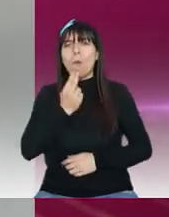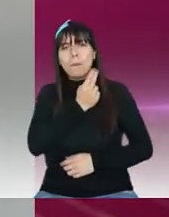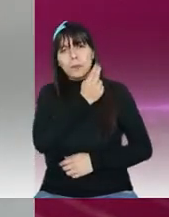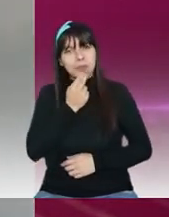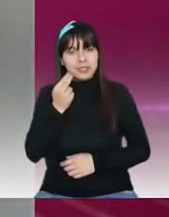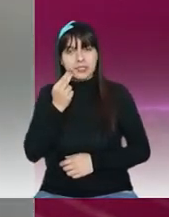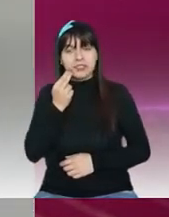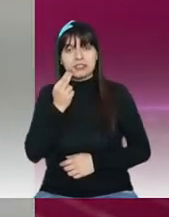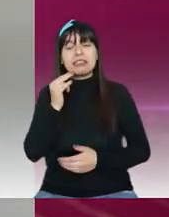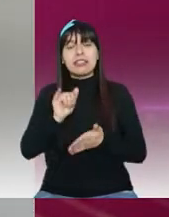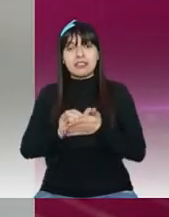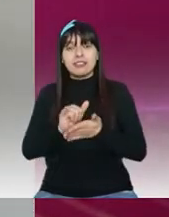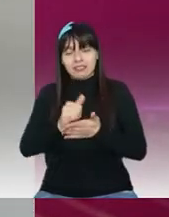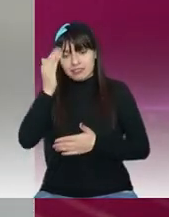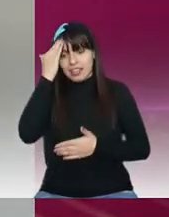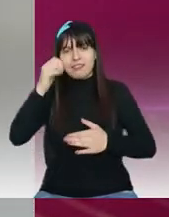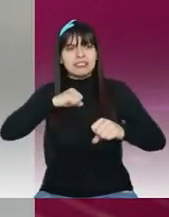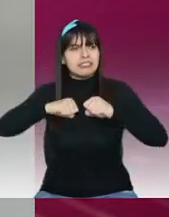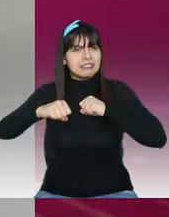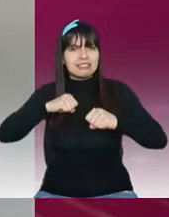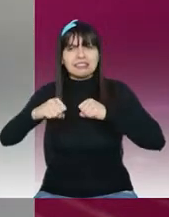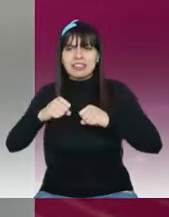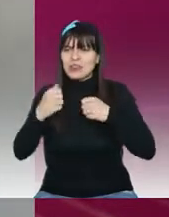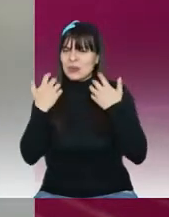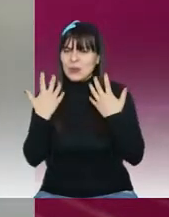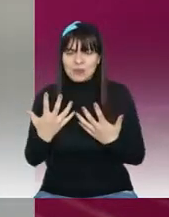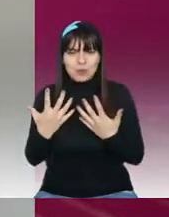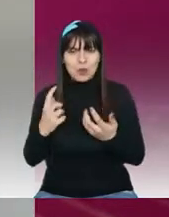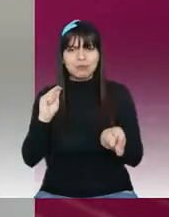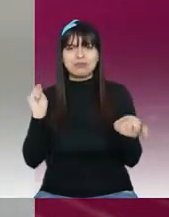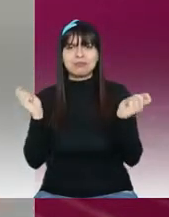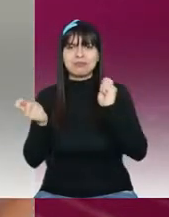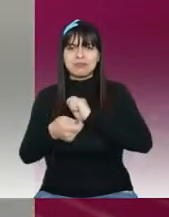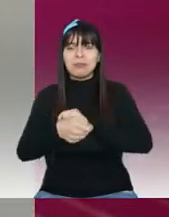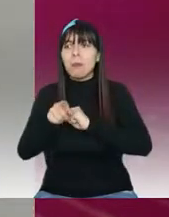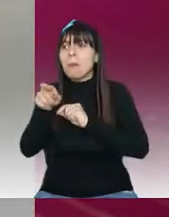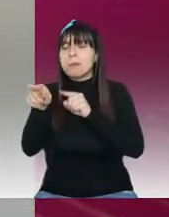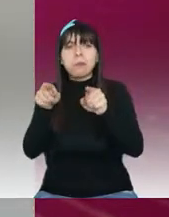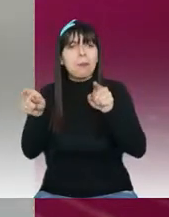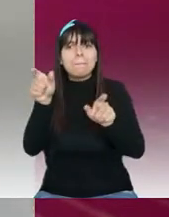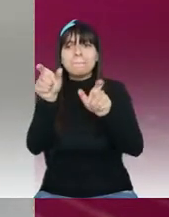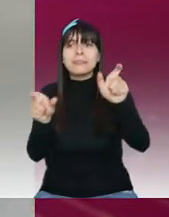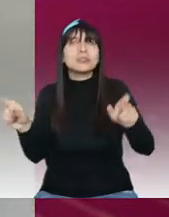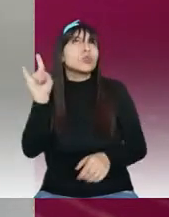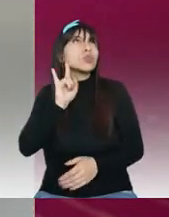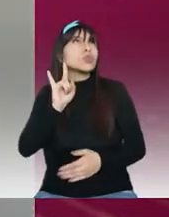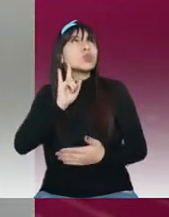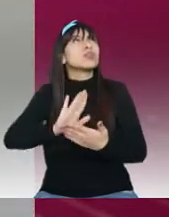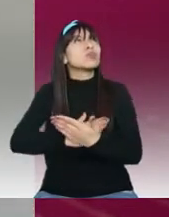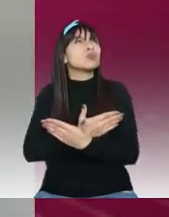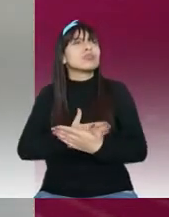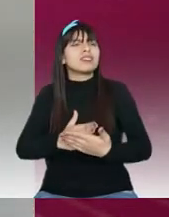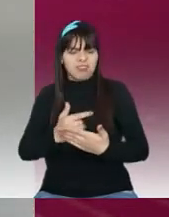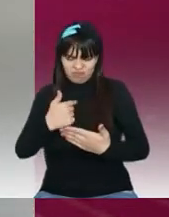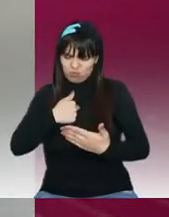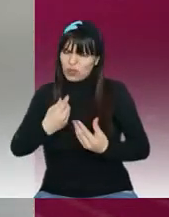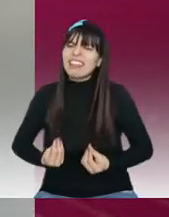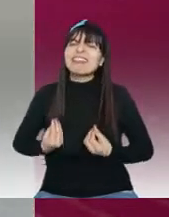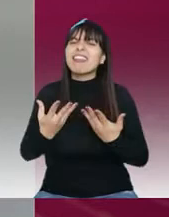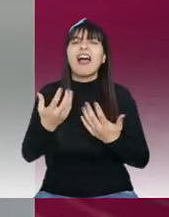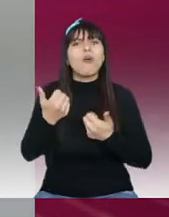que cuestionarnos que le estamos ofreciendo a las personas que escuchan nuestra música que les estamos aportando la gente que escucha